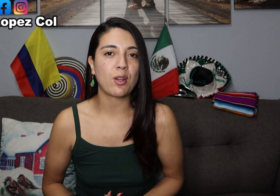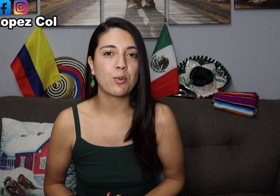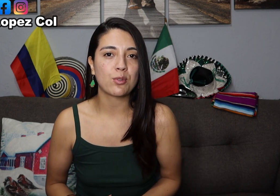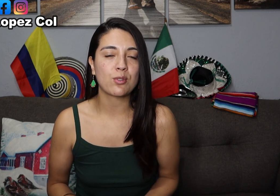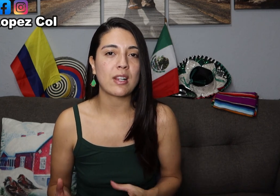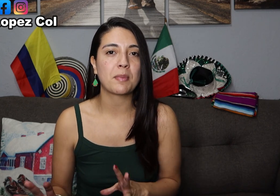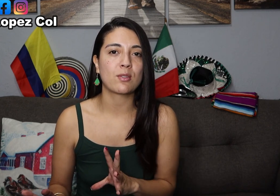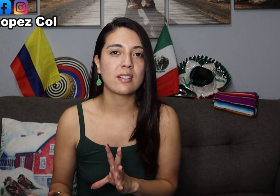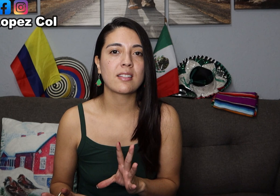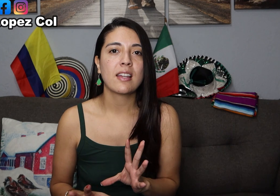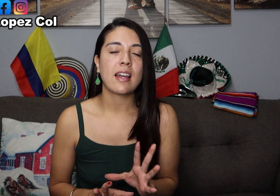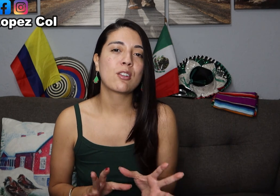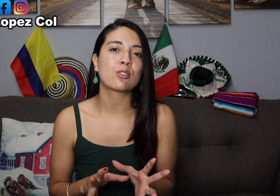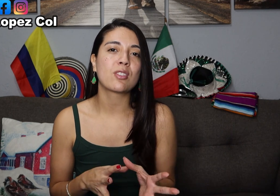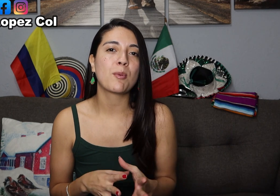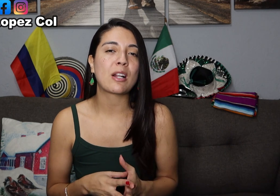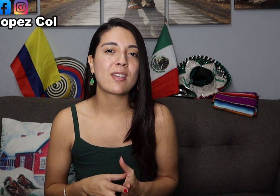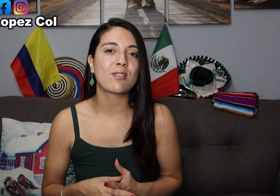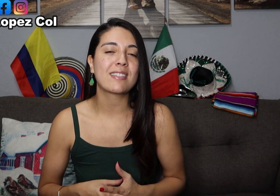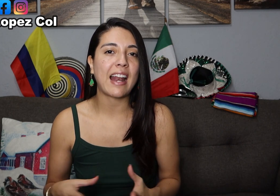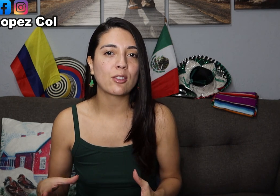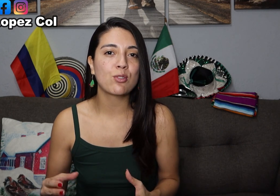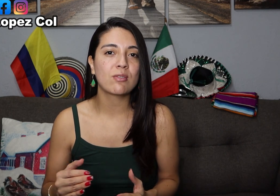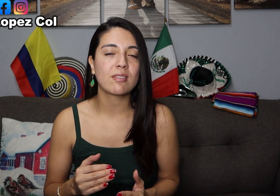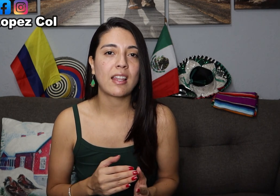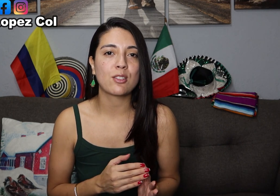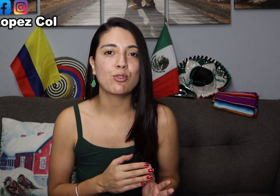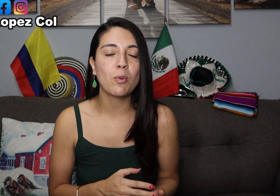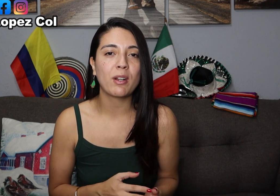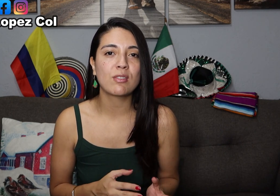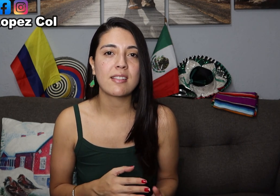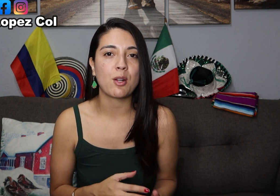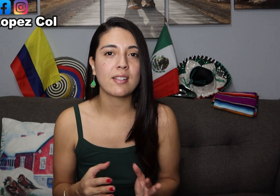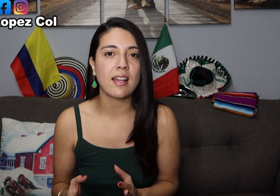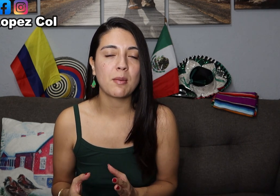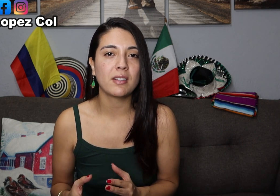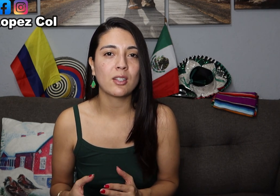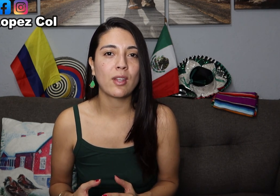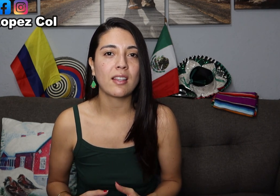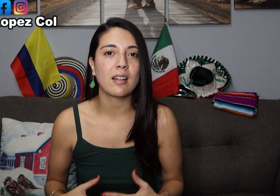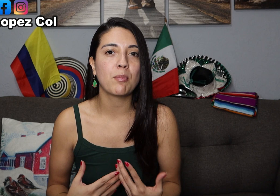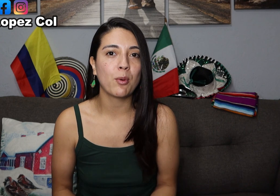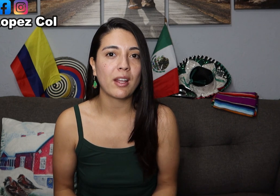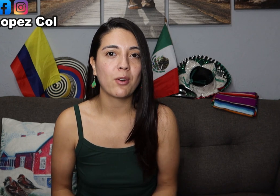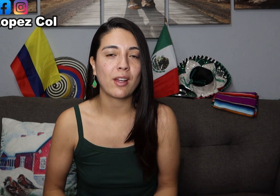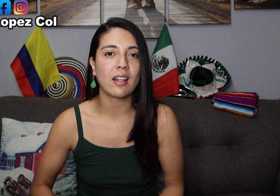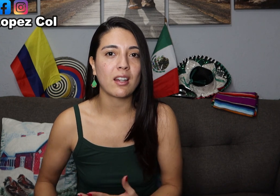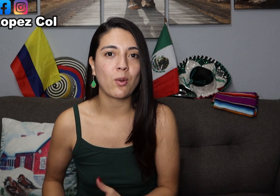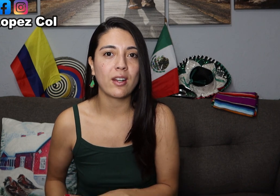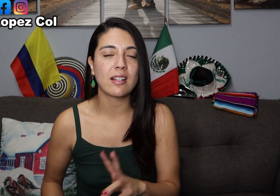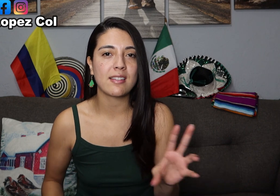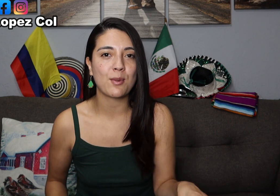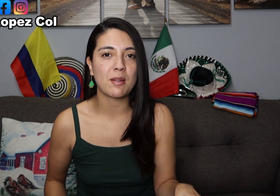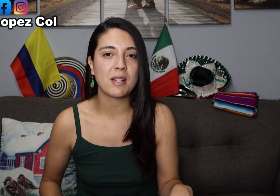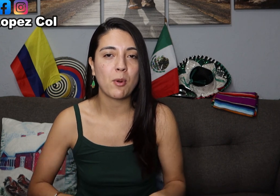de escasos recursos o las personas... Nosotros tenemos algo que son estratos, que son números del 0 al 6, dependiendo de qué tan pobre o qué tan